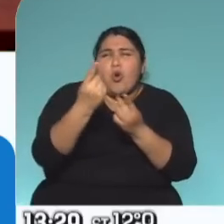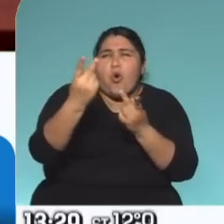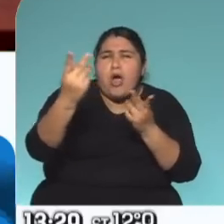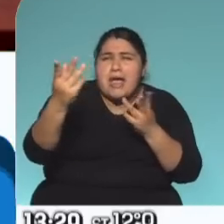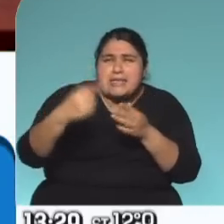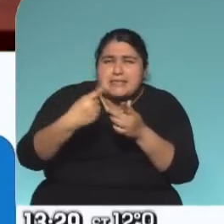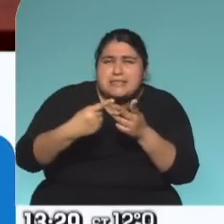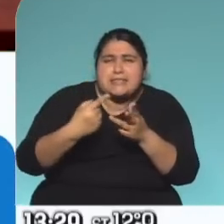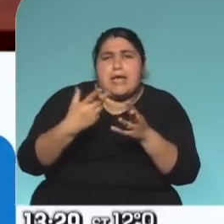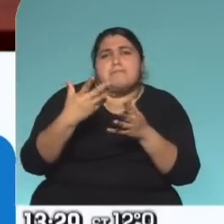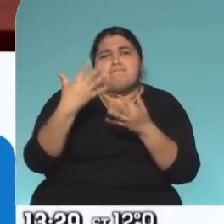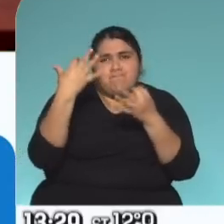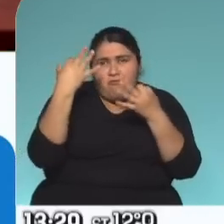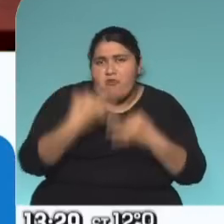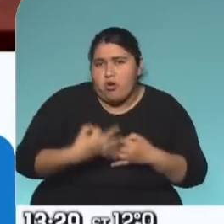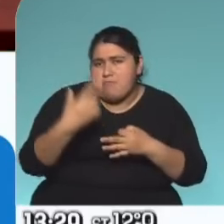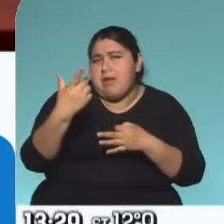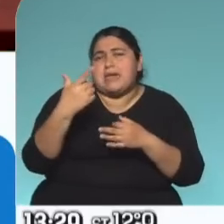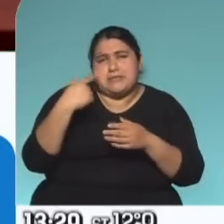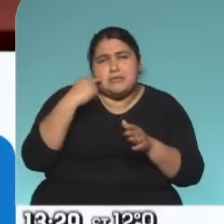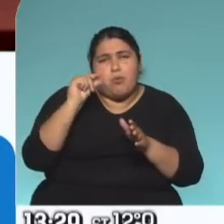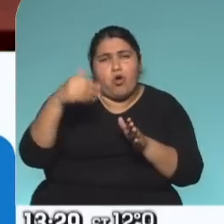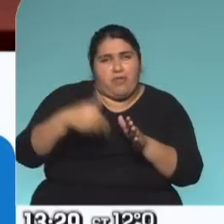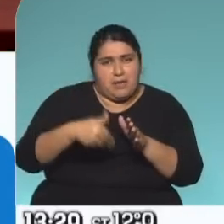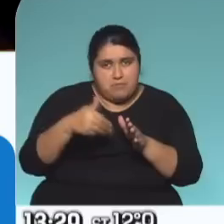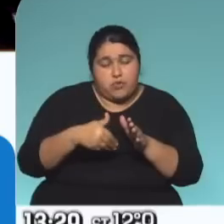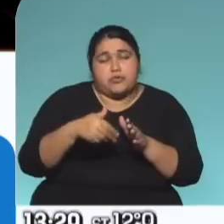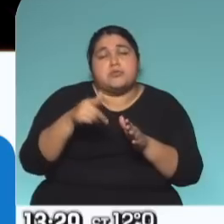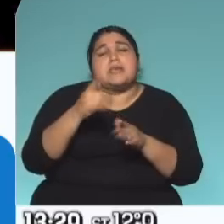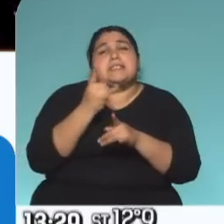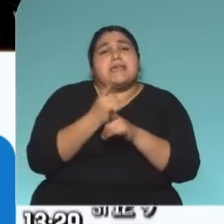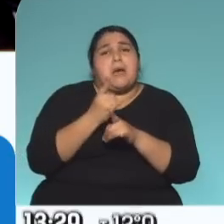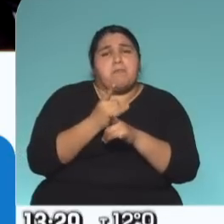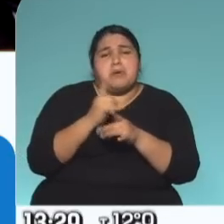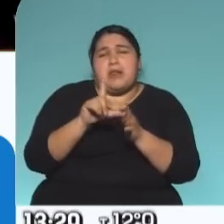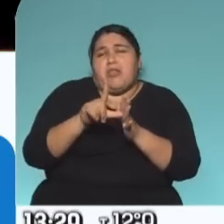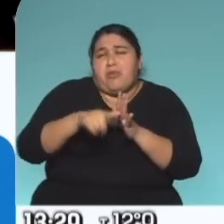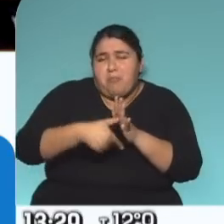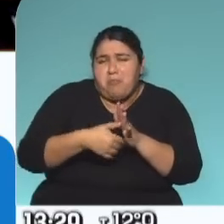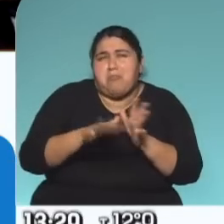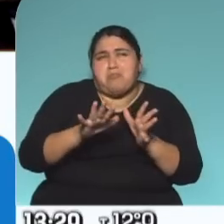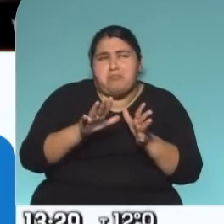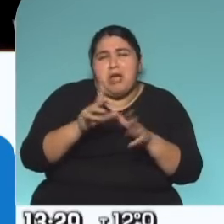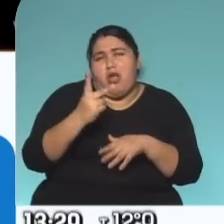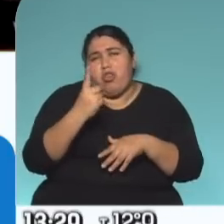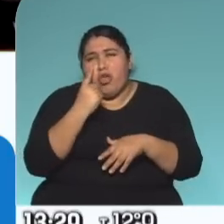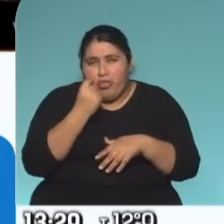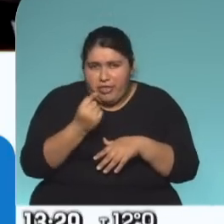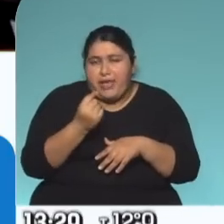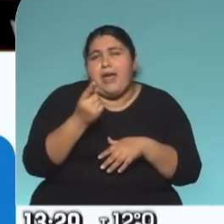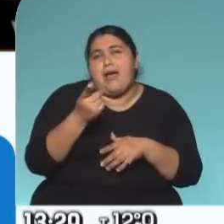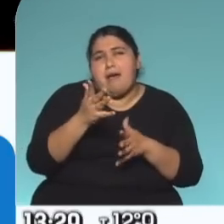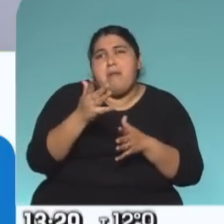digamos, formales. Y solamente ha durado 2 días para tener